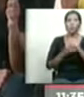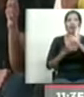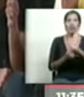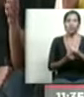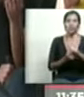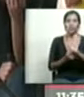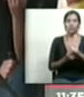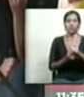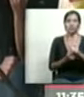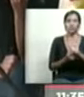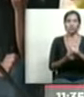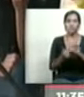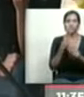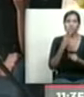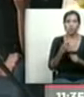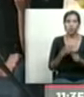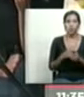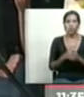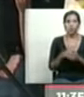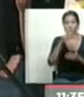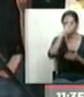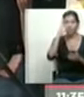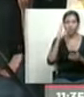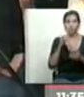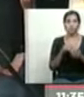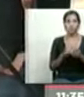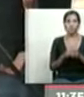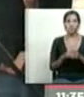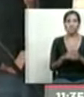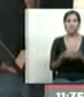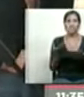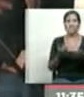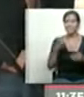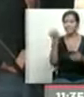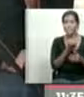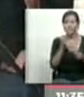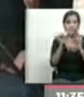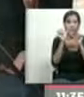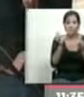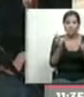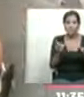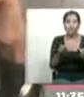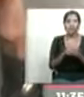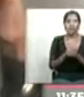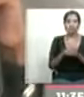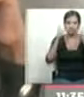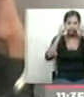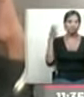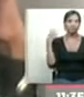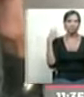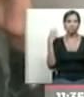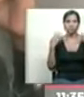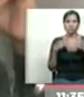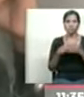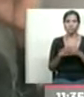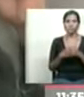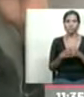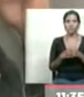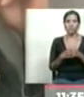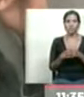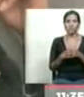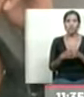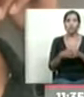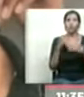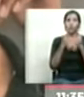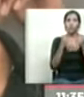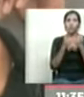¿Cómo iban a aparecer? Dijo Diosdado, si es que la que estaba matando era la misma fiscal general. Su último discurso ese 19 de